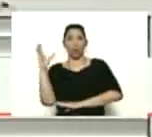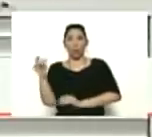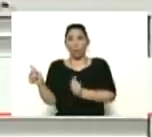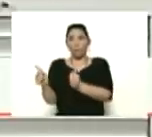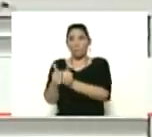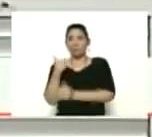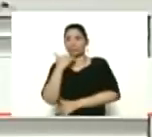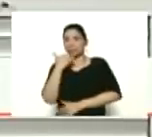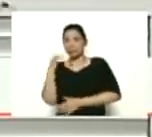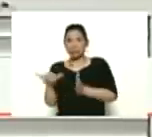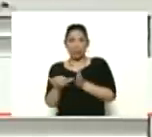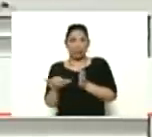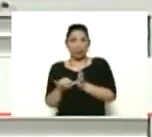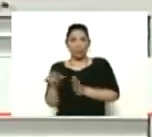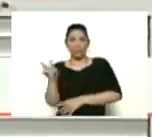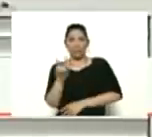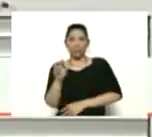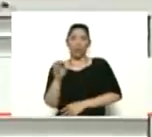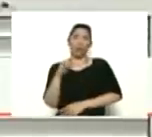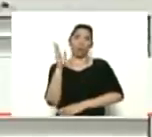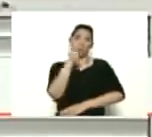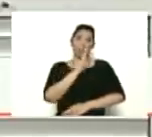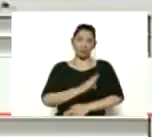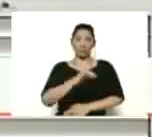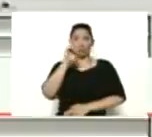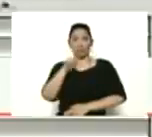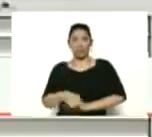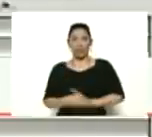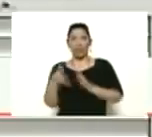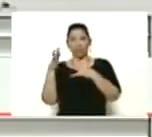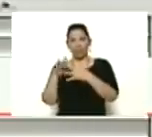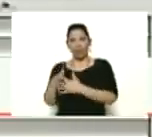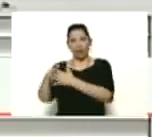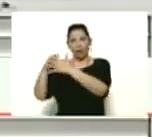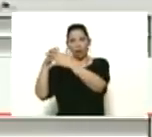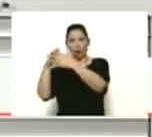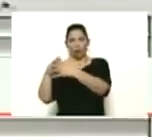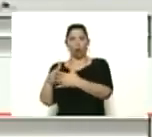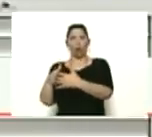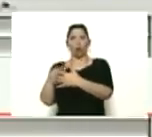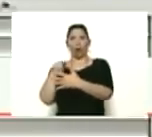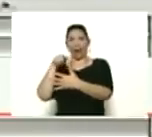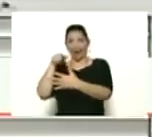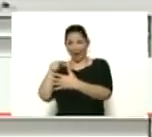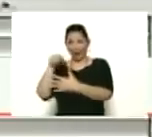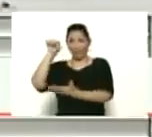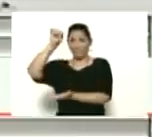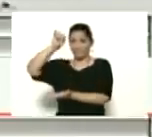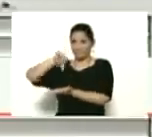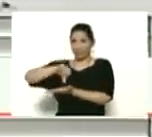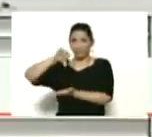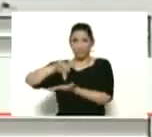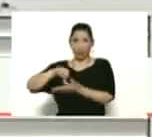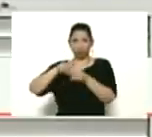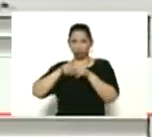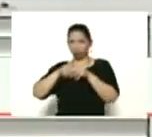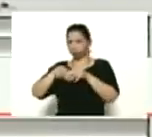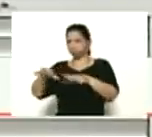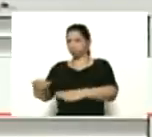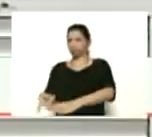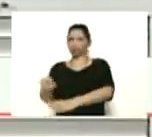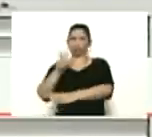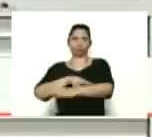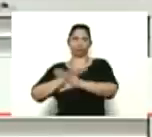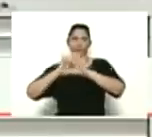de Brasil, o el caso de los Estados Unidos de América, que son el epicentro de la pandemia